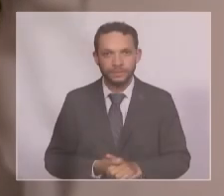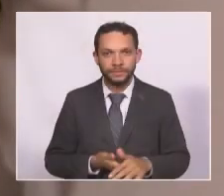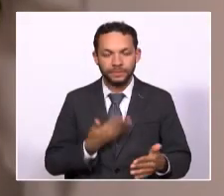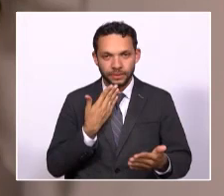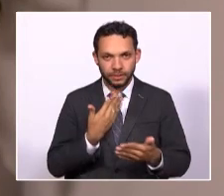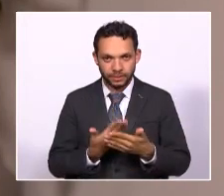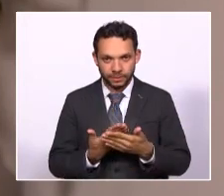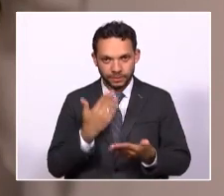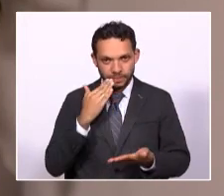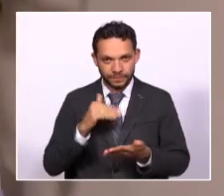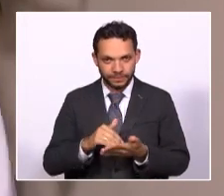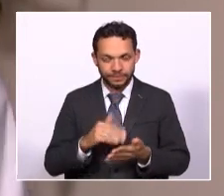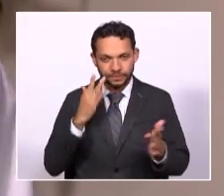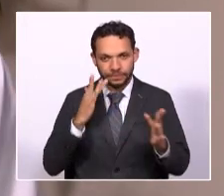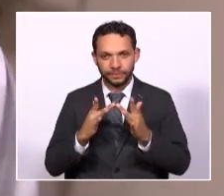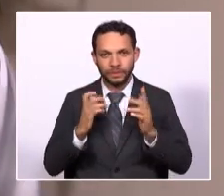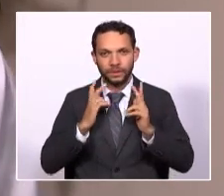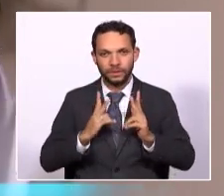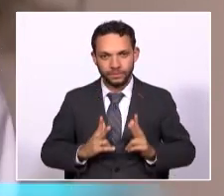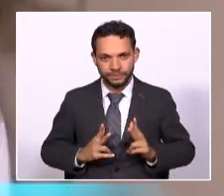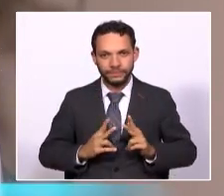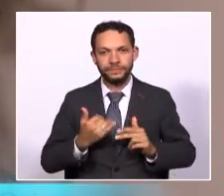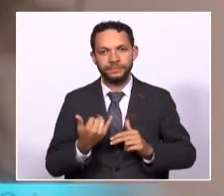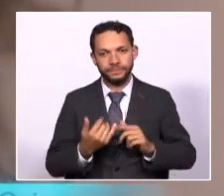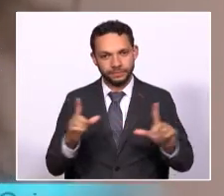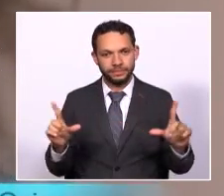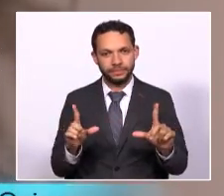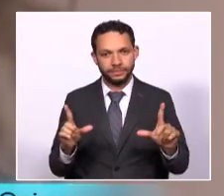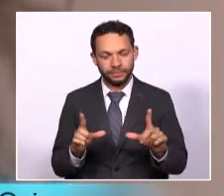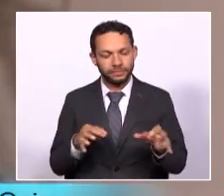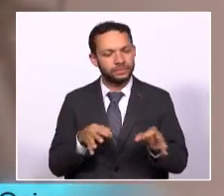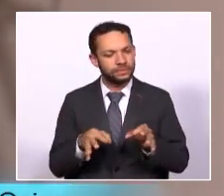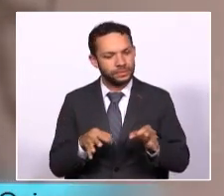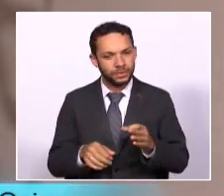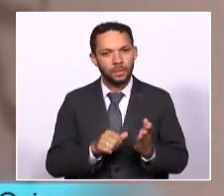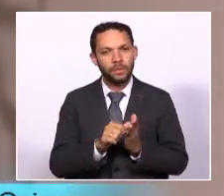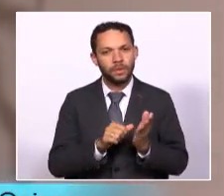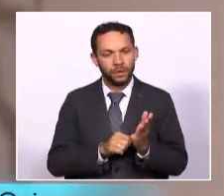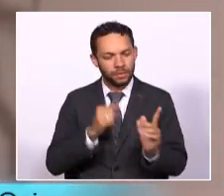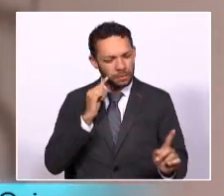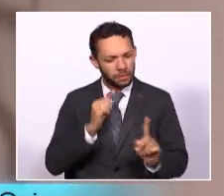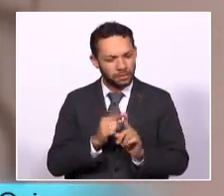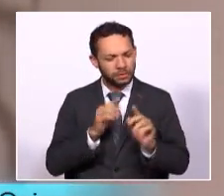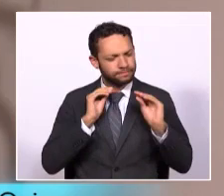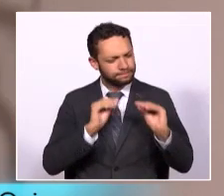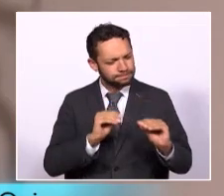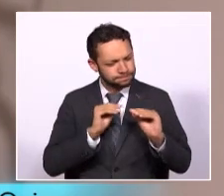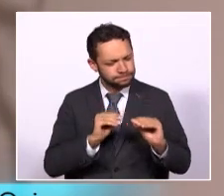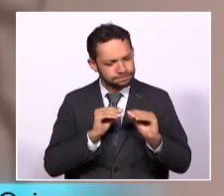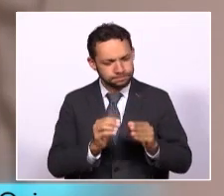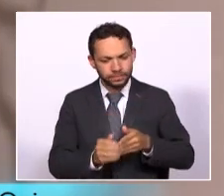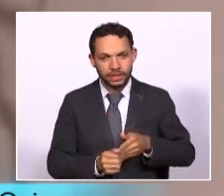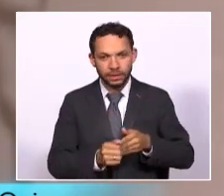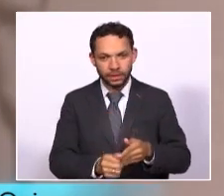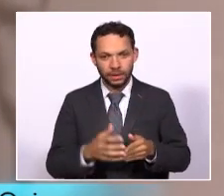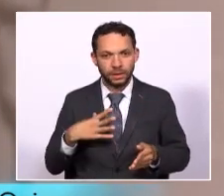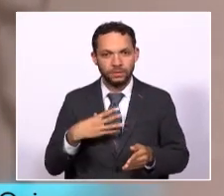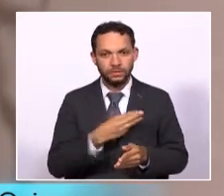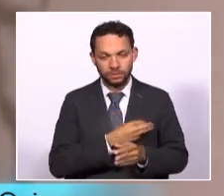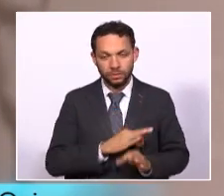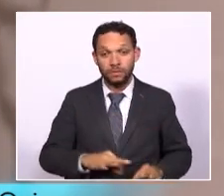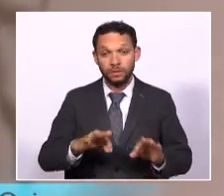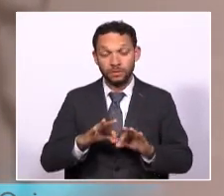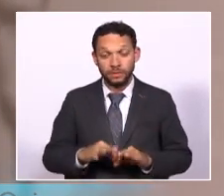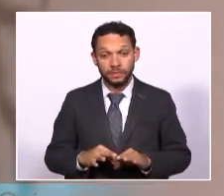Muchas gracias por estar nuevamente con nosotros en una nueva edición de Conexión Vital, un programa de prevención y educación en salud. No olviden que con este